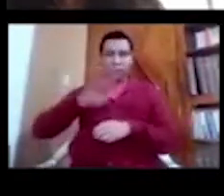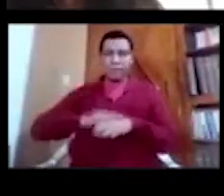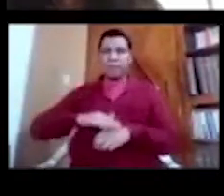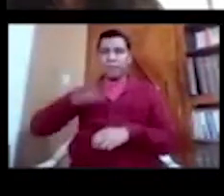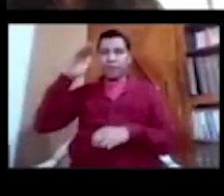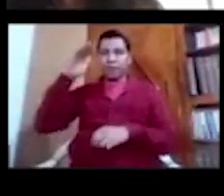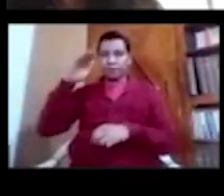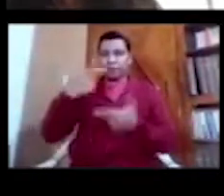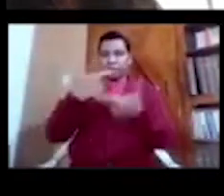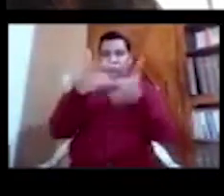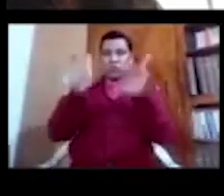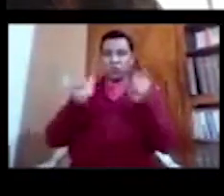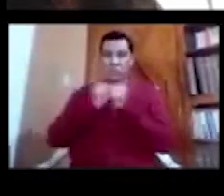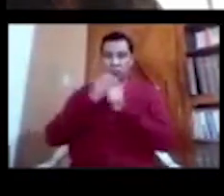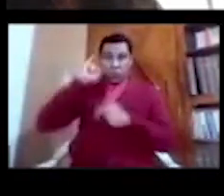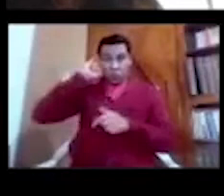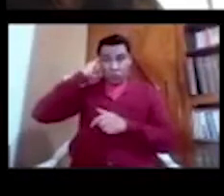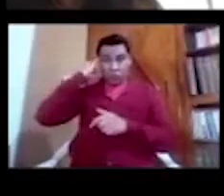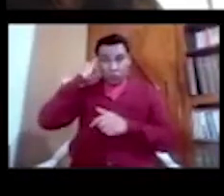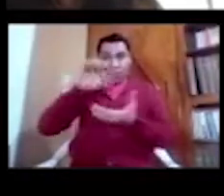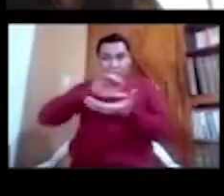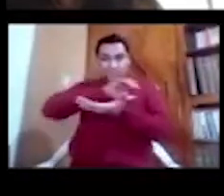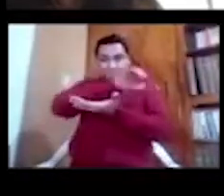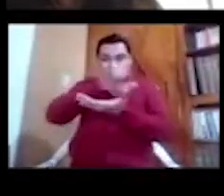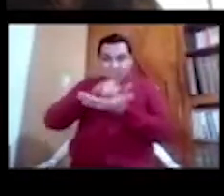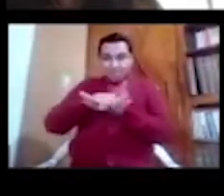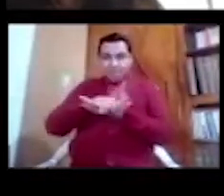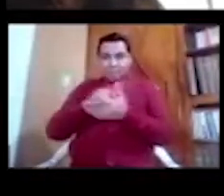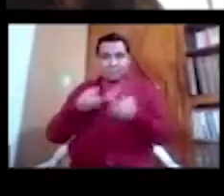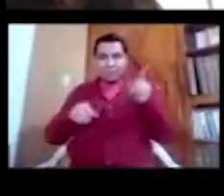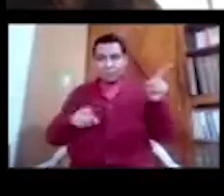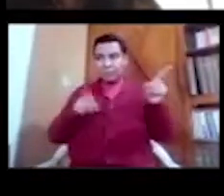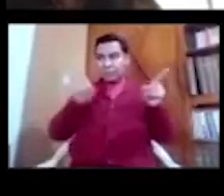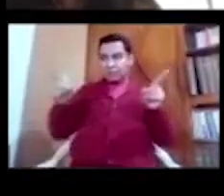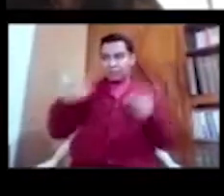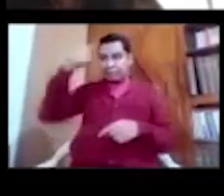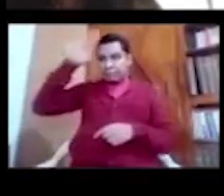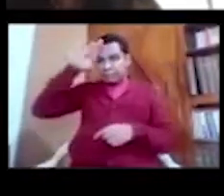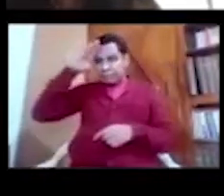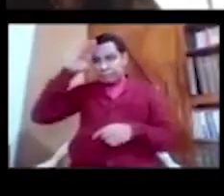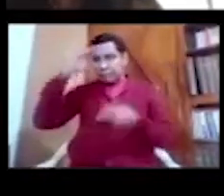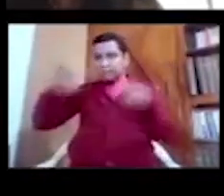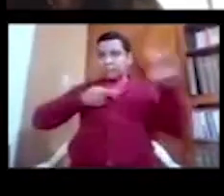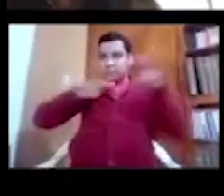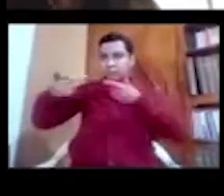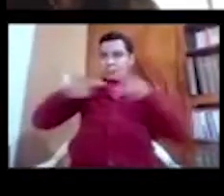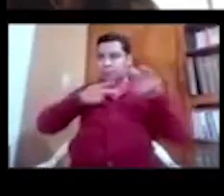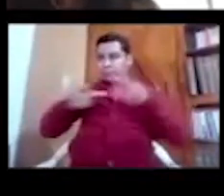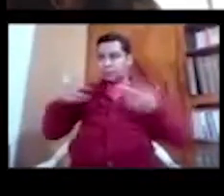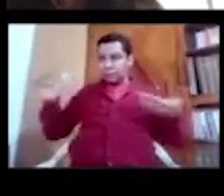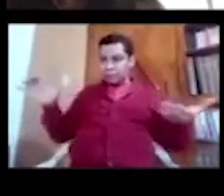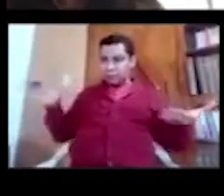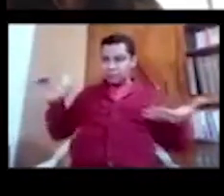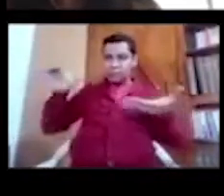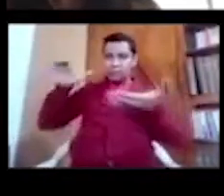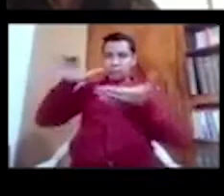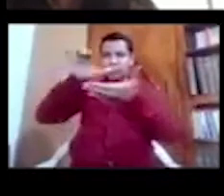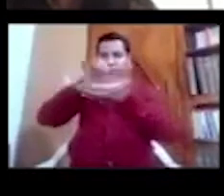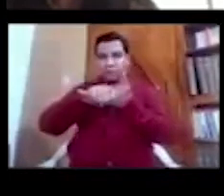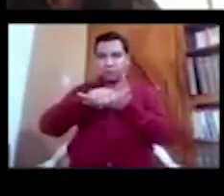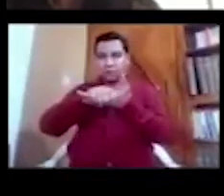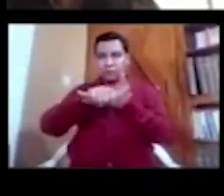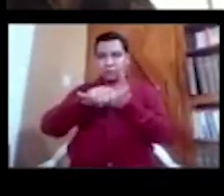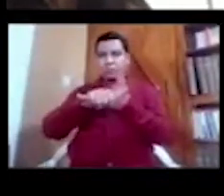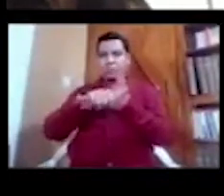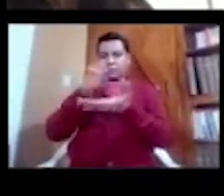por estos linajes planeados, estos linajes pensados, estas alianzas matrimoniales a través de las cuales